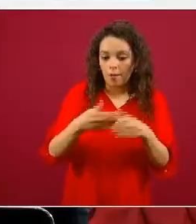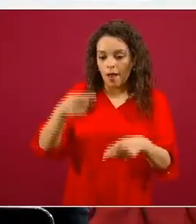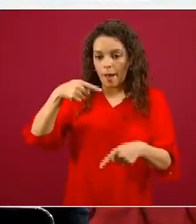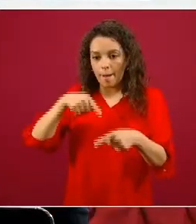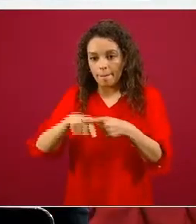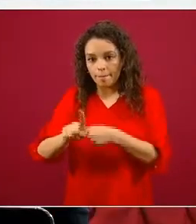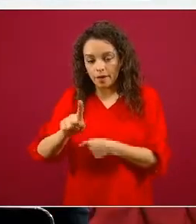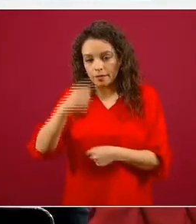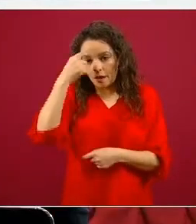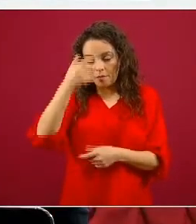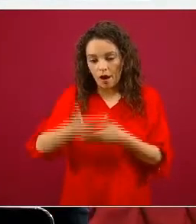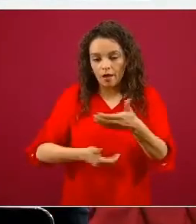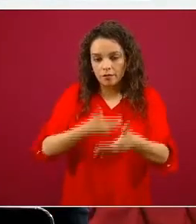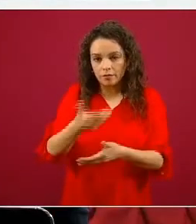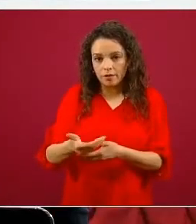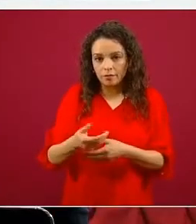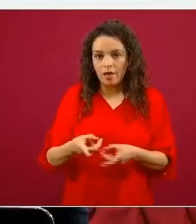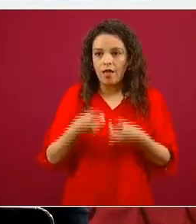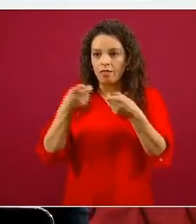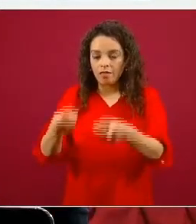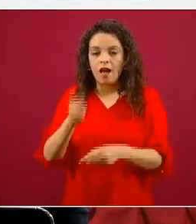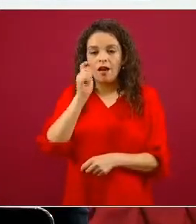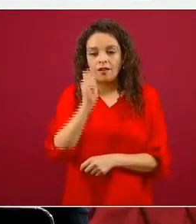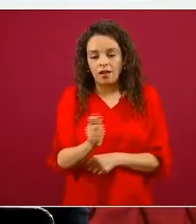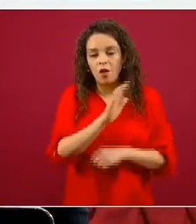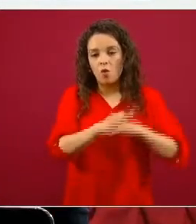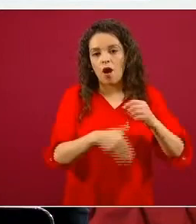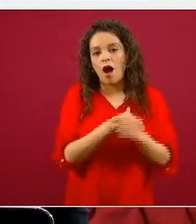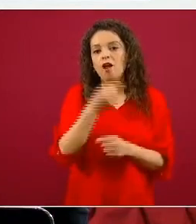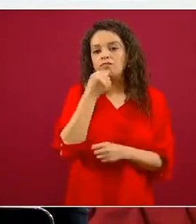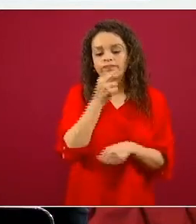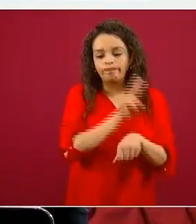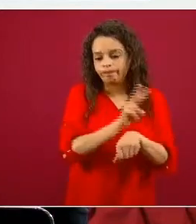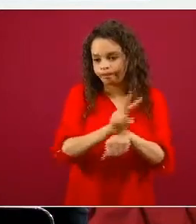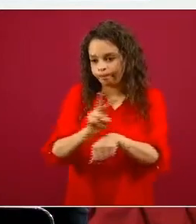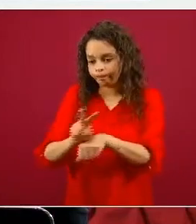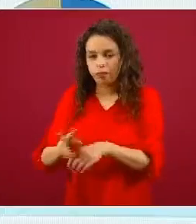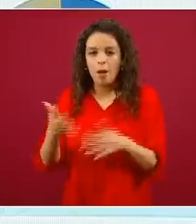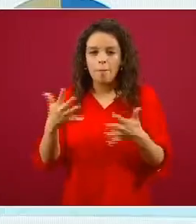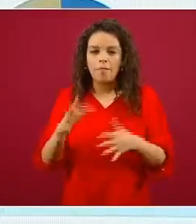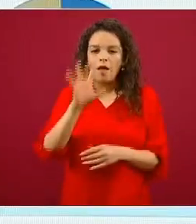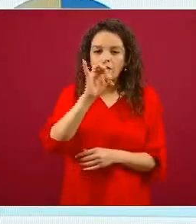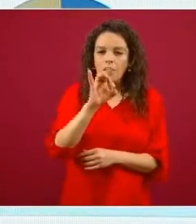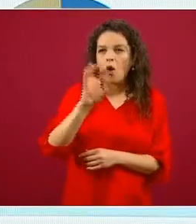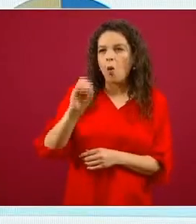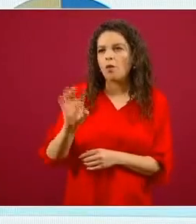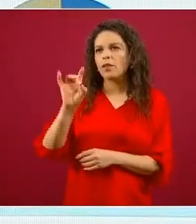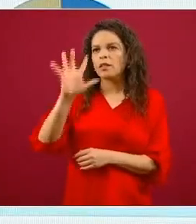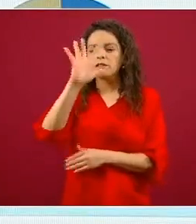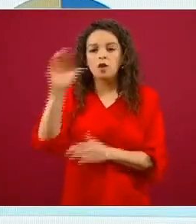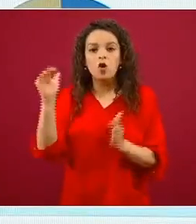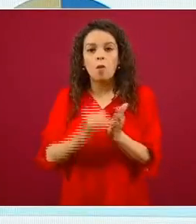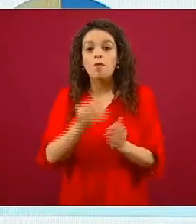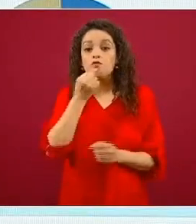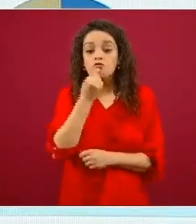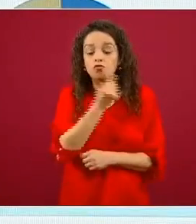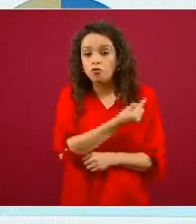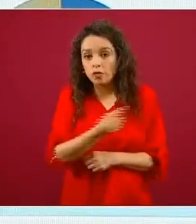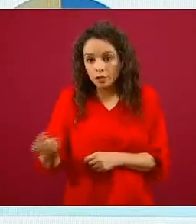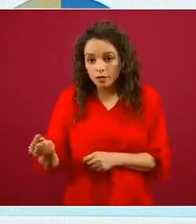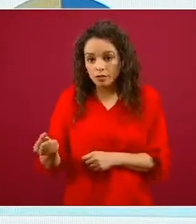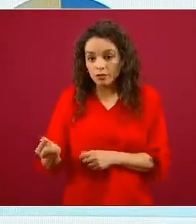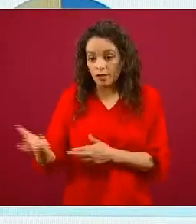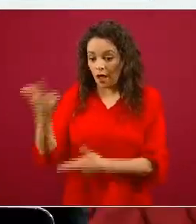finalmente el servicio de guarderías, que sería alrededor de 30 o 35 mil niños que estarían regresando en